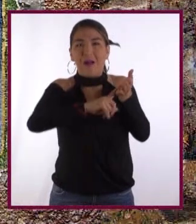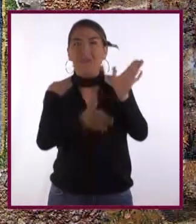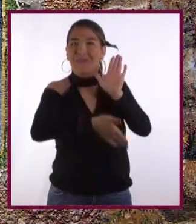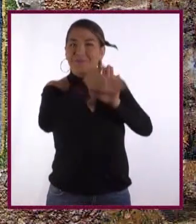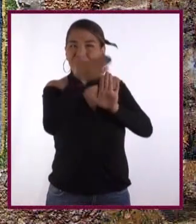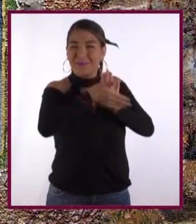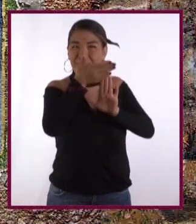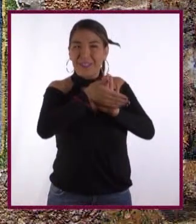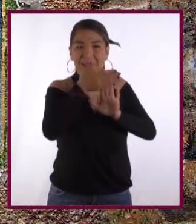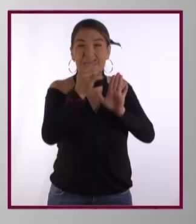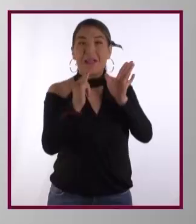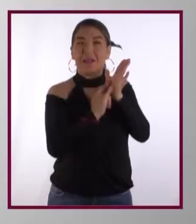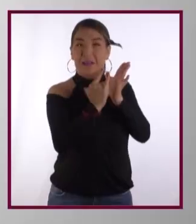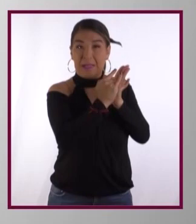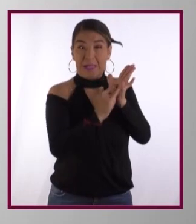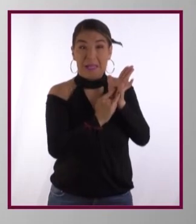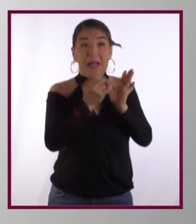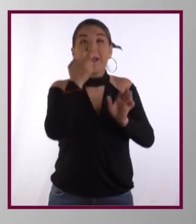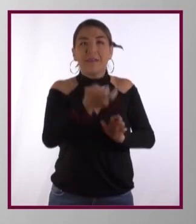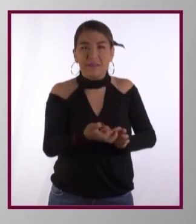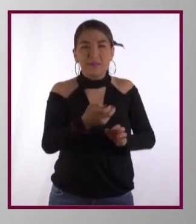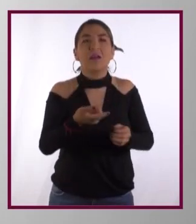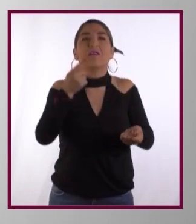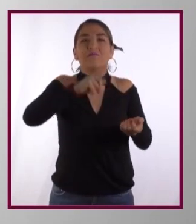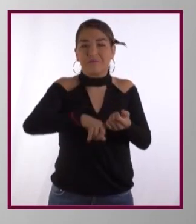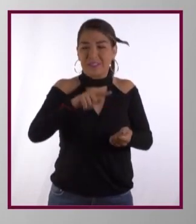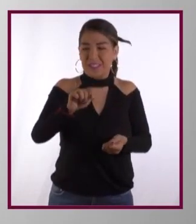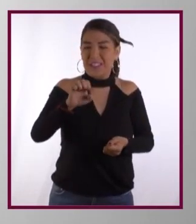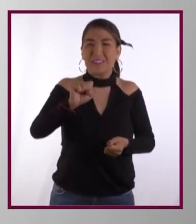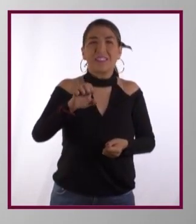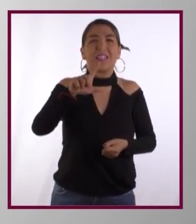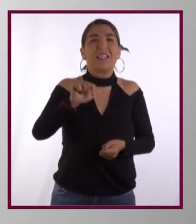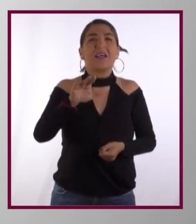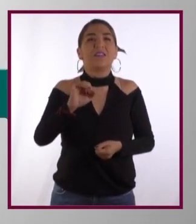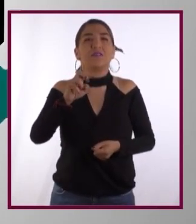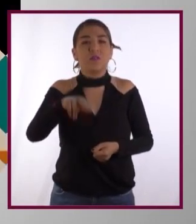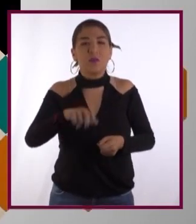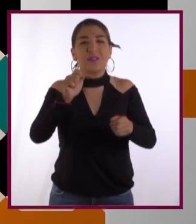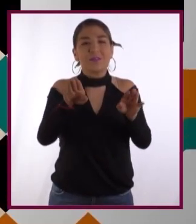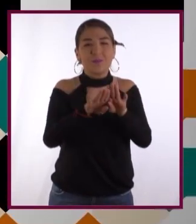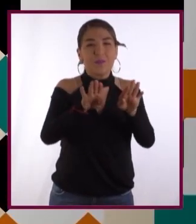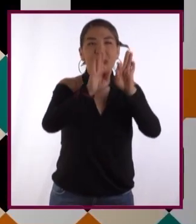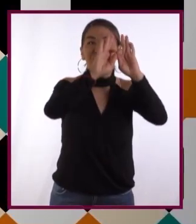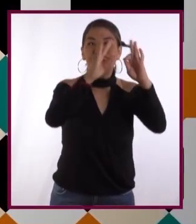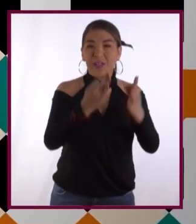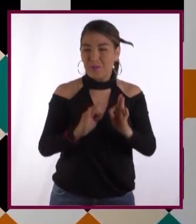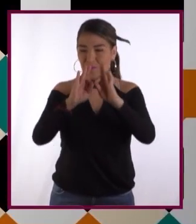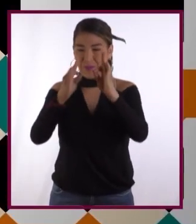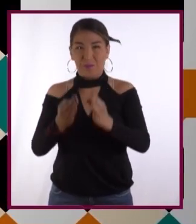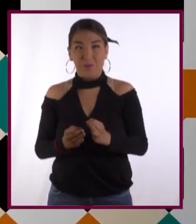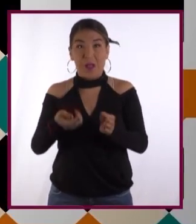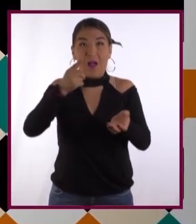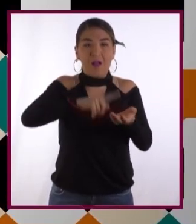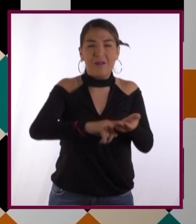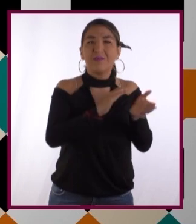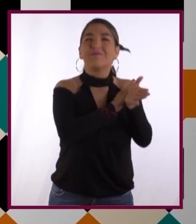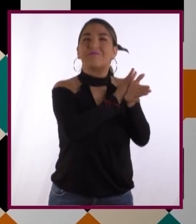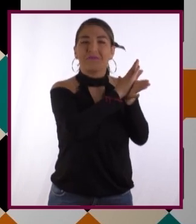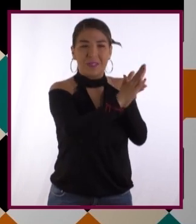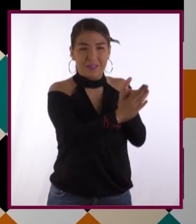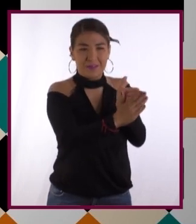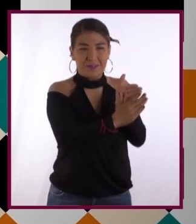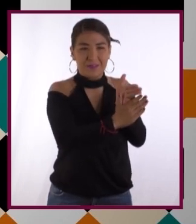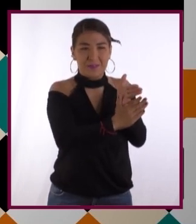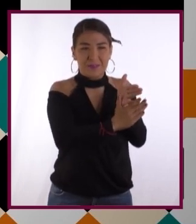fachadas de sus construcciones. Es así que una teselación es un patrón repetitivo de polígonos que cubren un